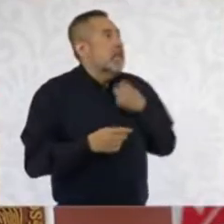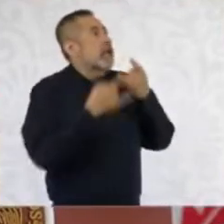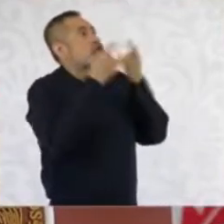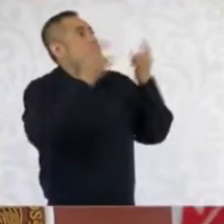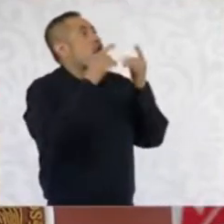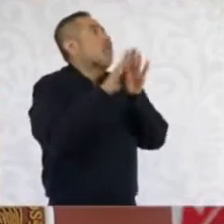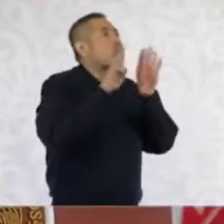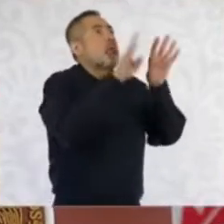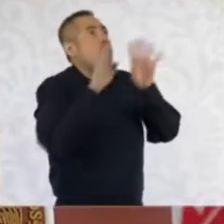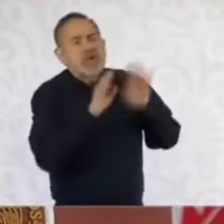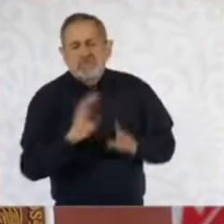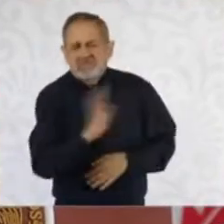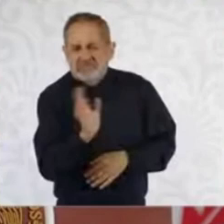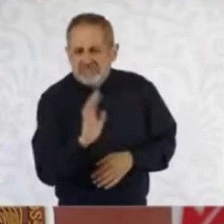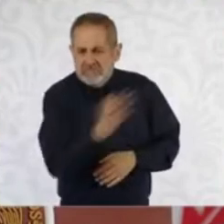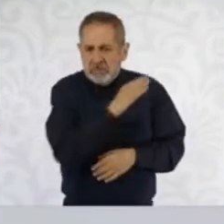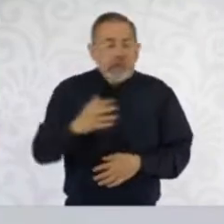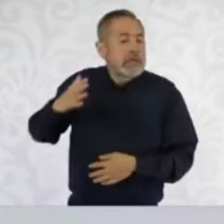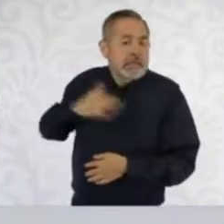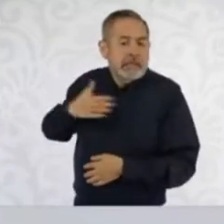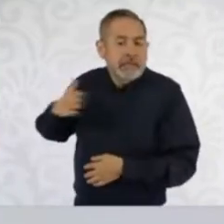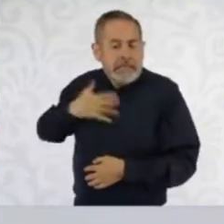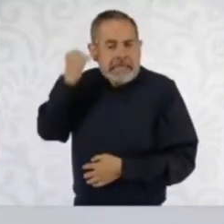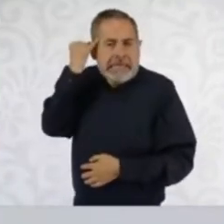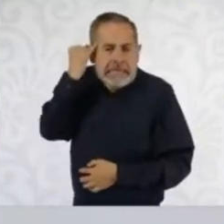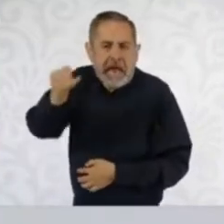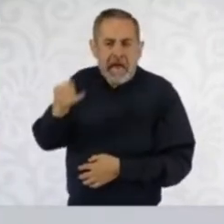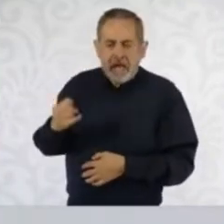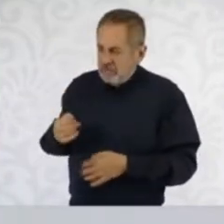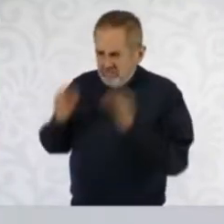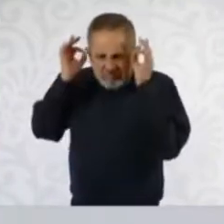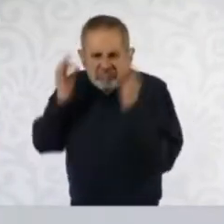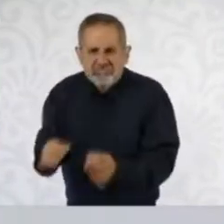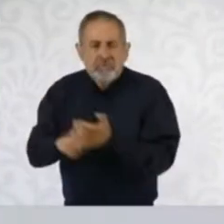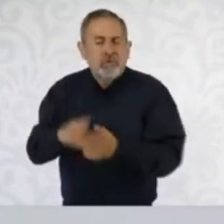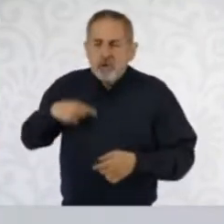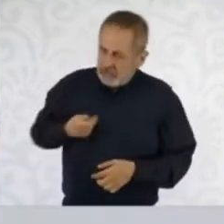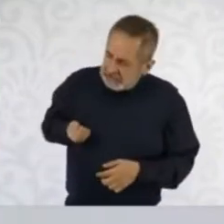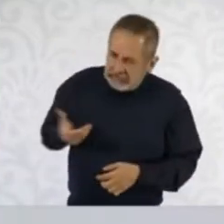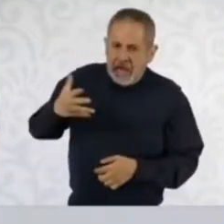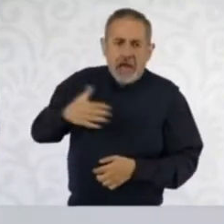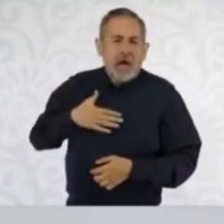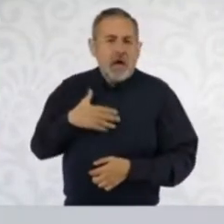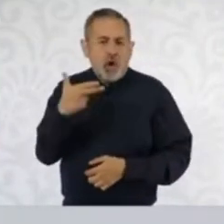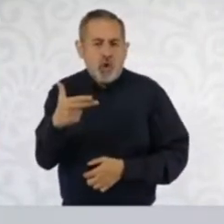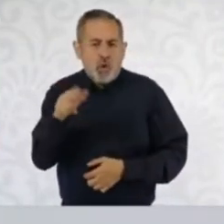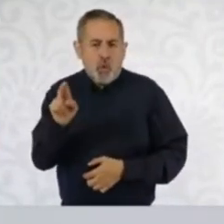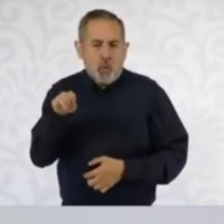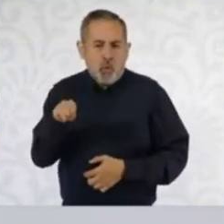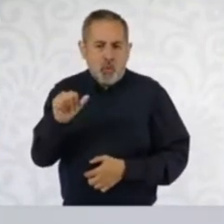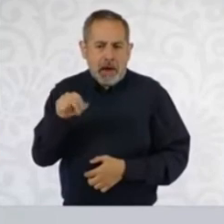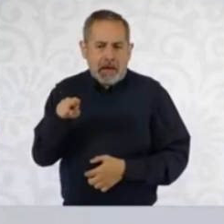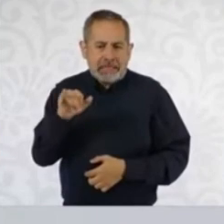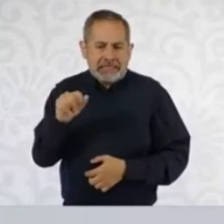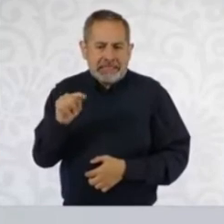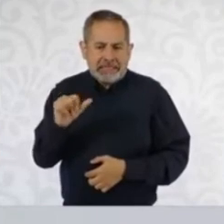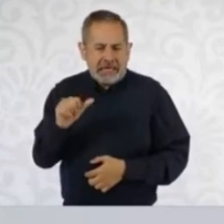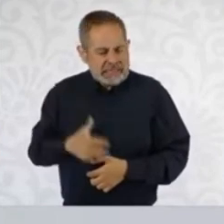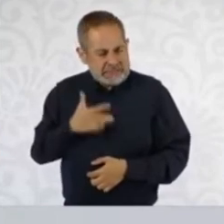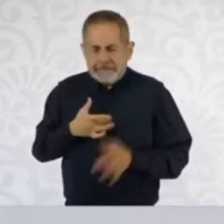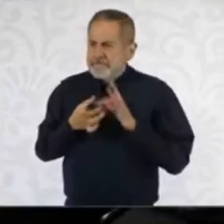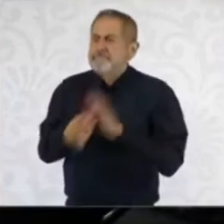por eso cuando nos dicen, ¿qué son ustedes? Todos los motes que nos ponen, somos humanistas. Eso es lo que